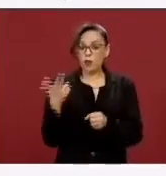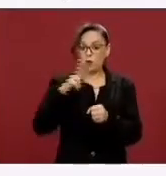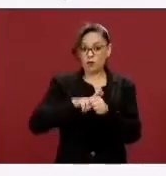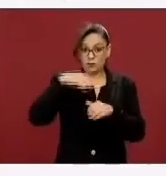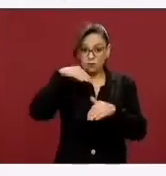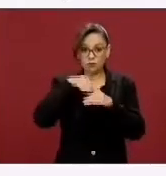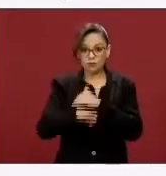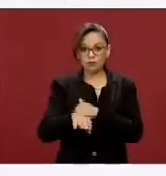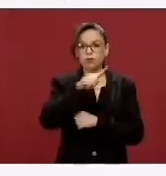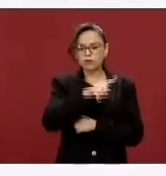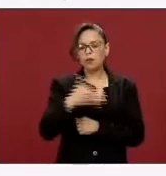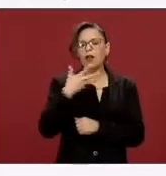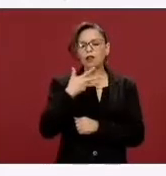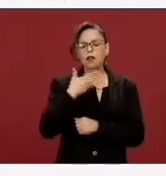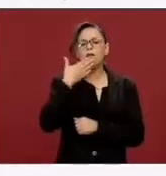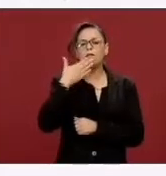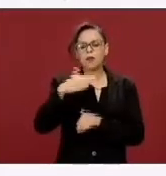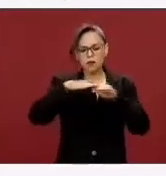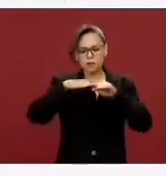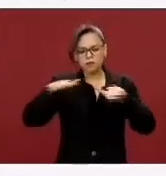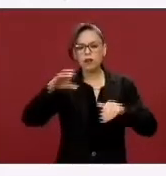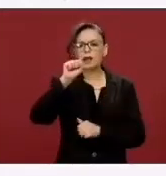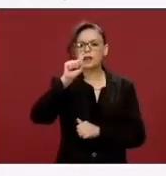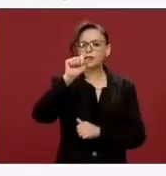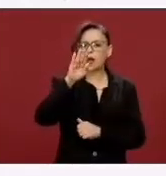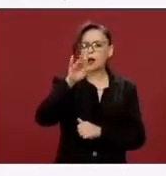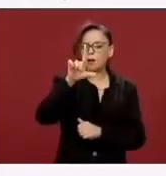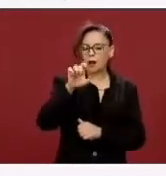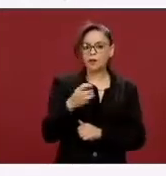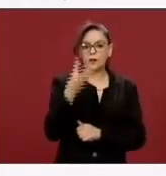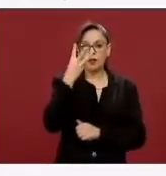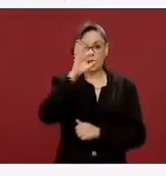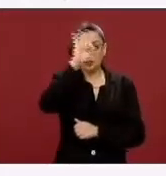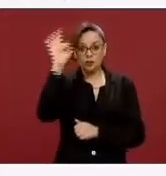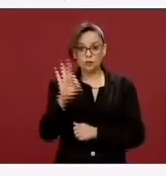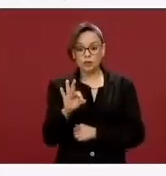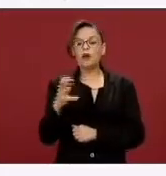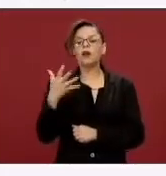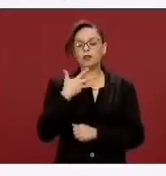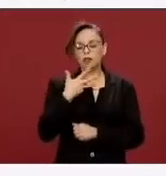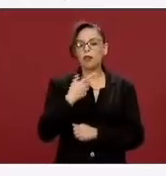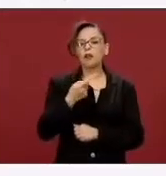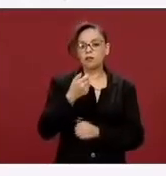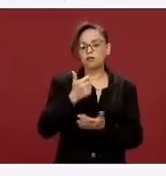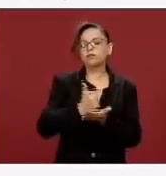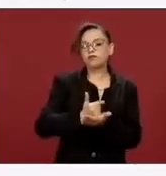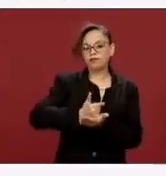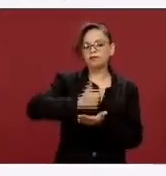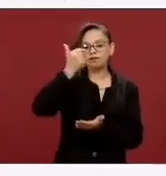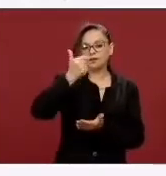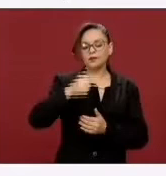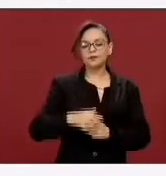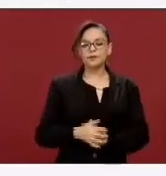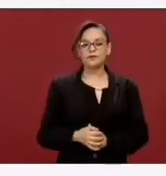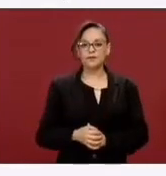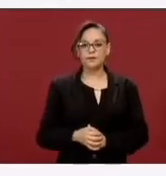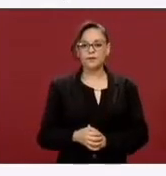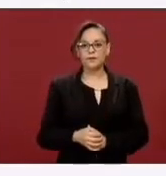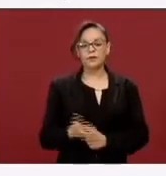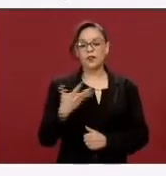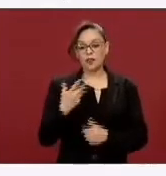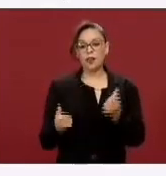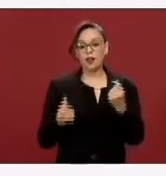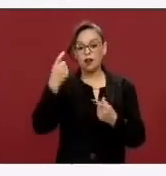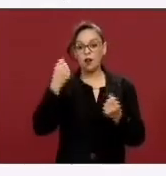condición estable, solamente el 3% tiene una condición grave y algunos han tenido la necesidad de